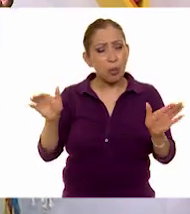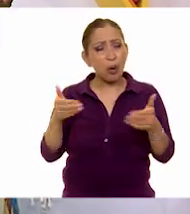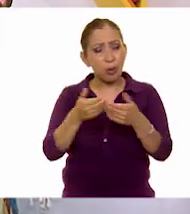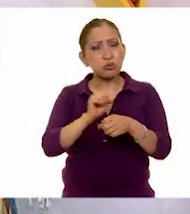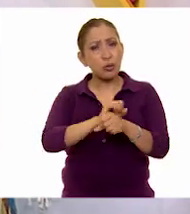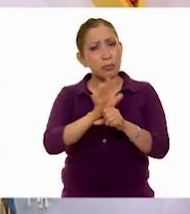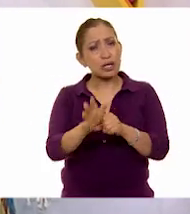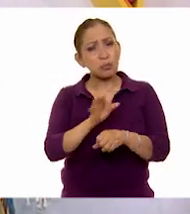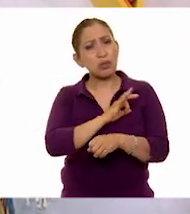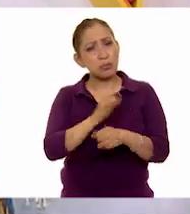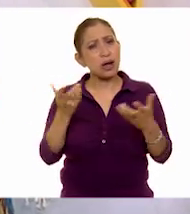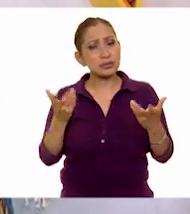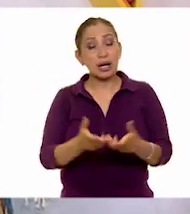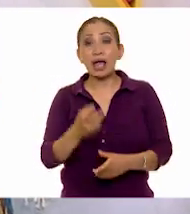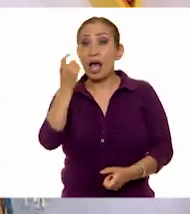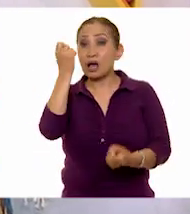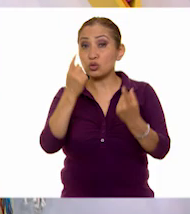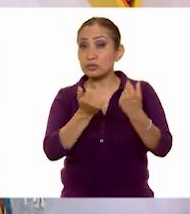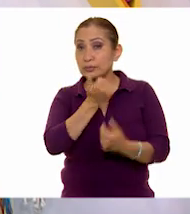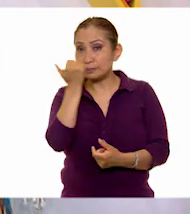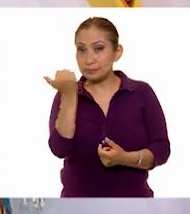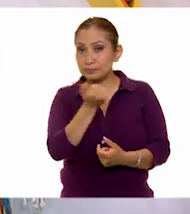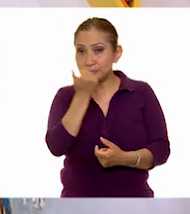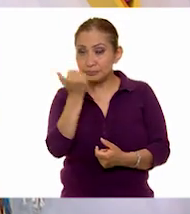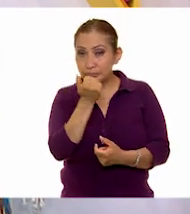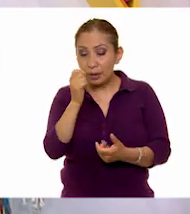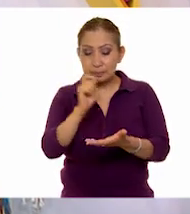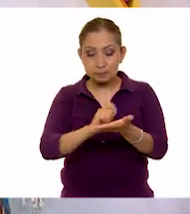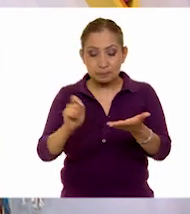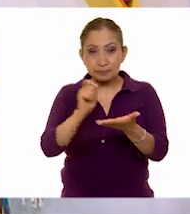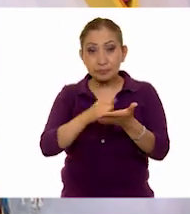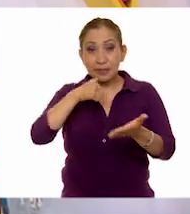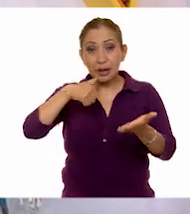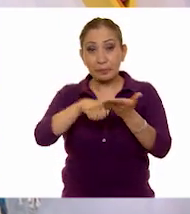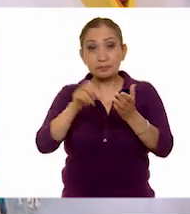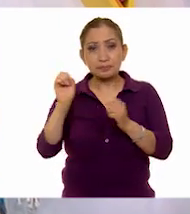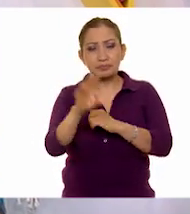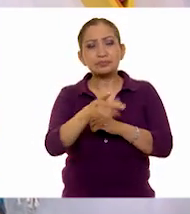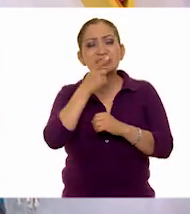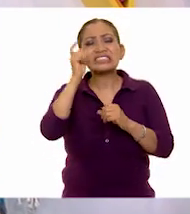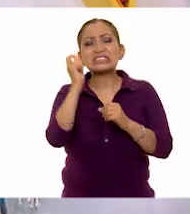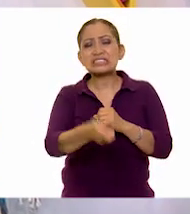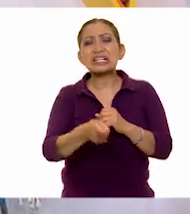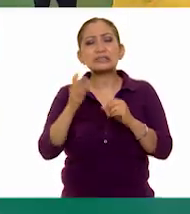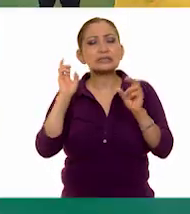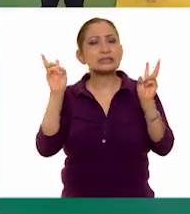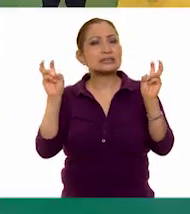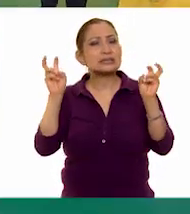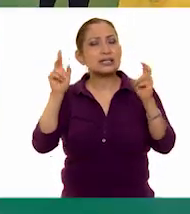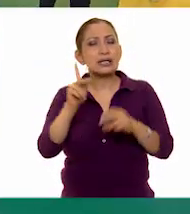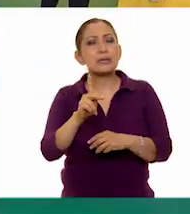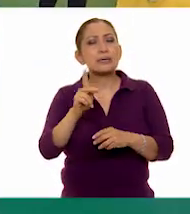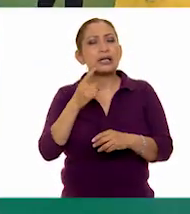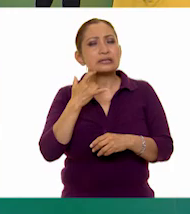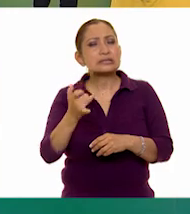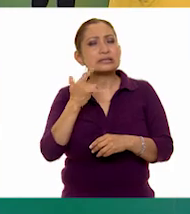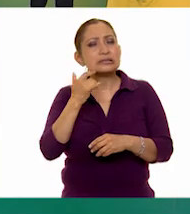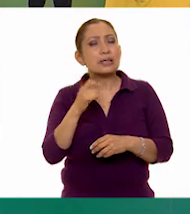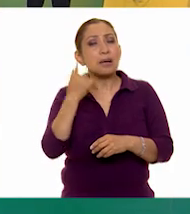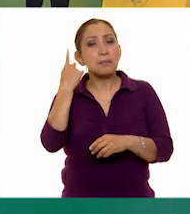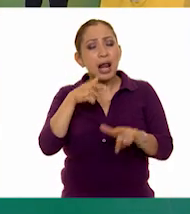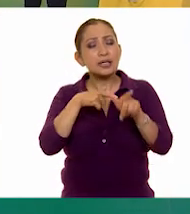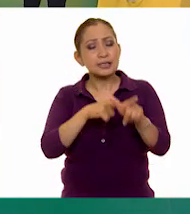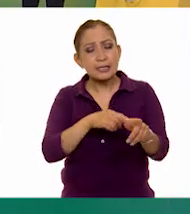podemos lograr. Algunos alumnos nos han escrito sobre la perseverancia que han tenido para mantenerse